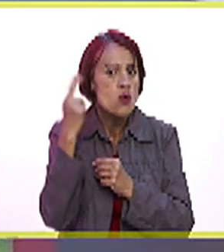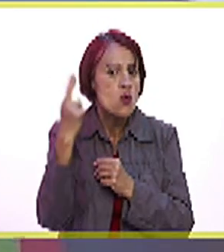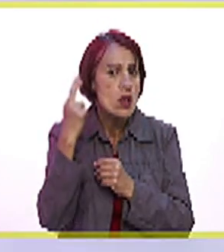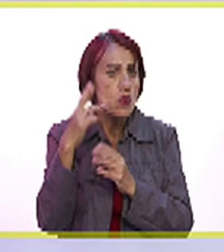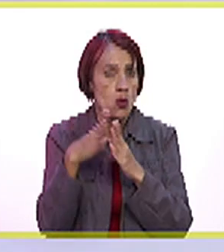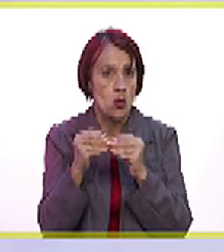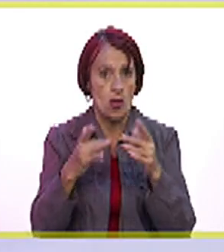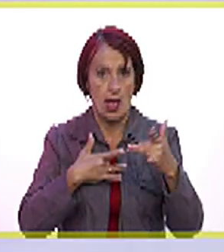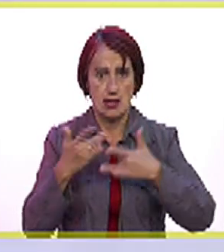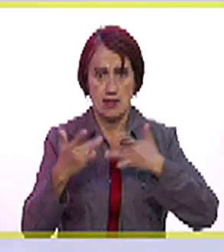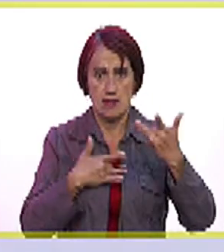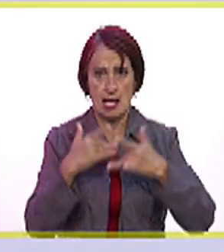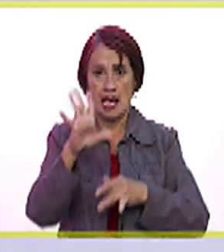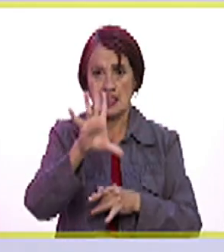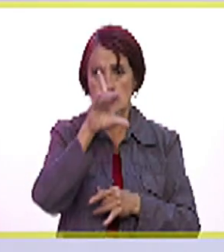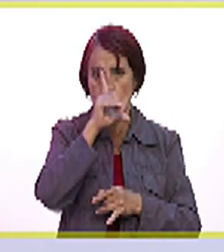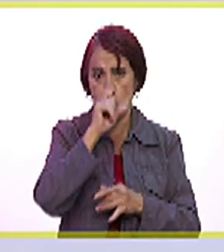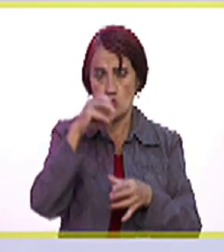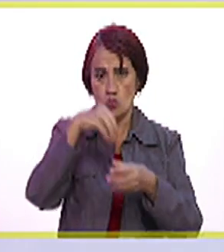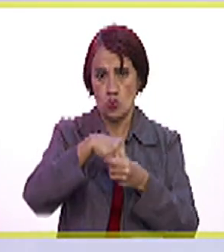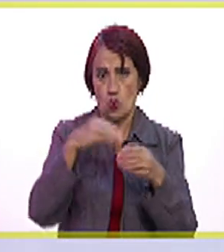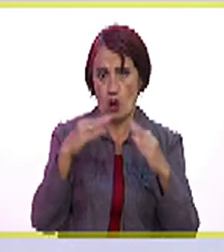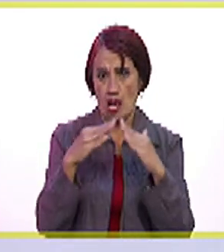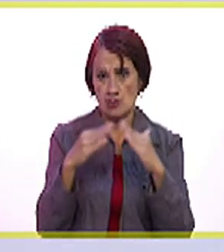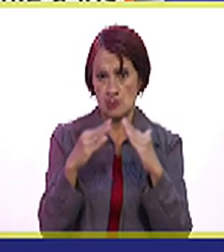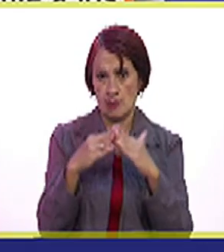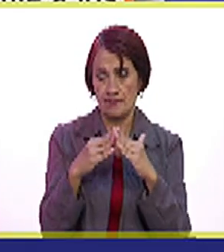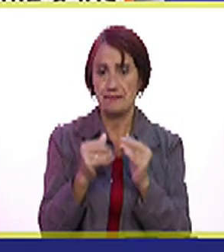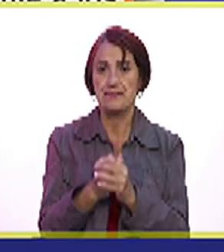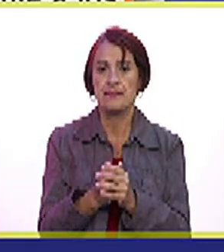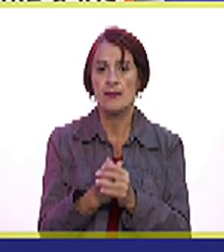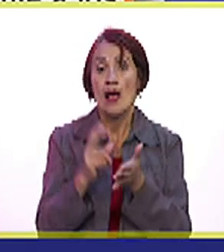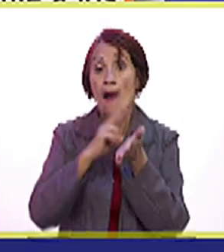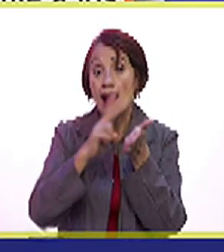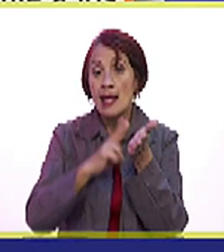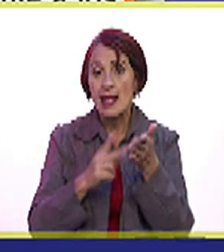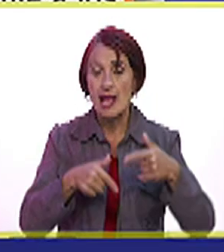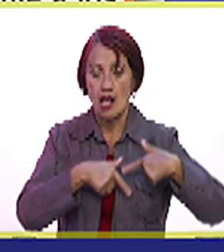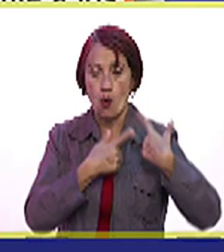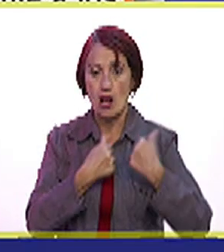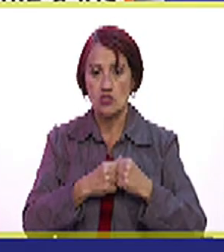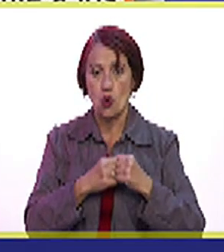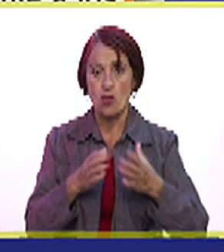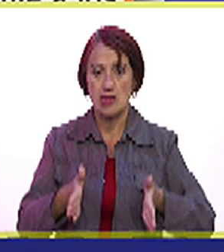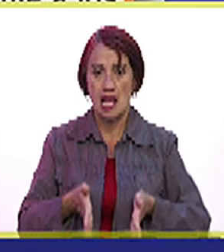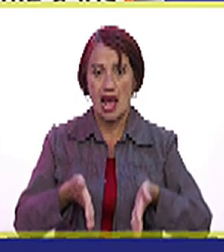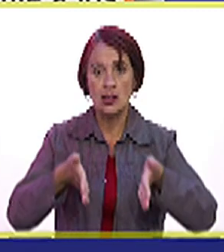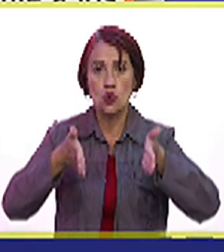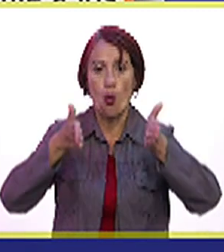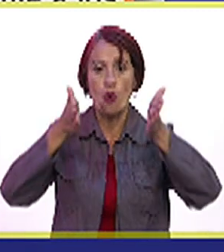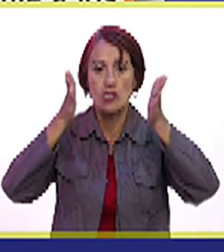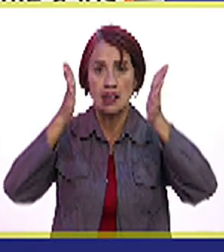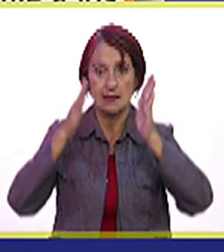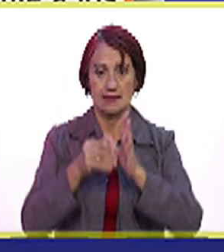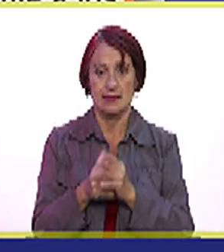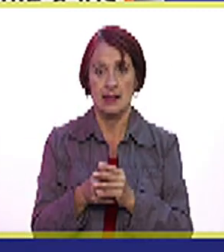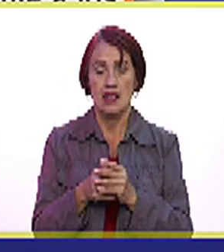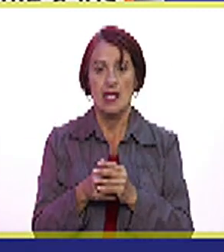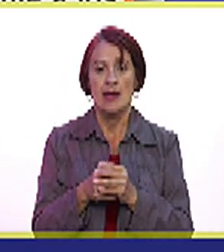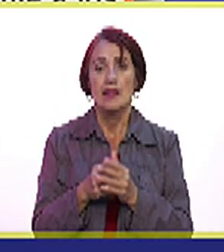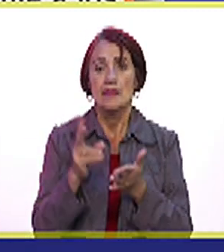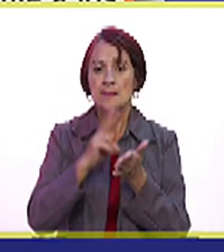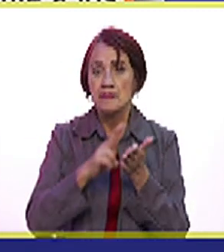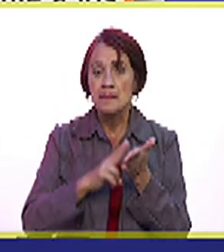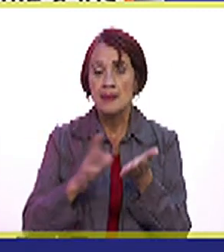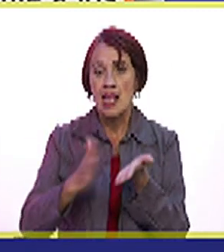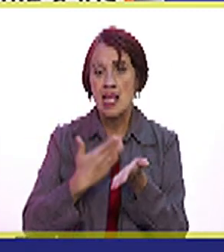que va a realizar quinto año en su casa? Van a leer El corazón del ator, de Edgar Allan Poe, ubicado en el libro de la colección